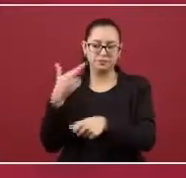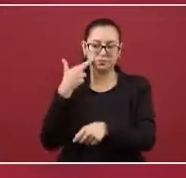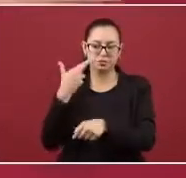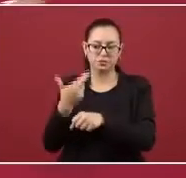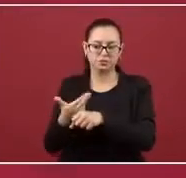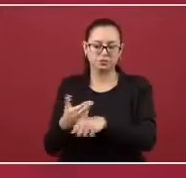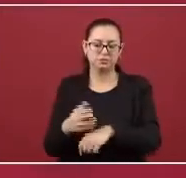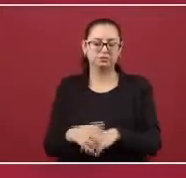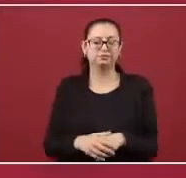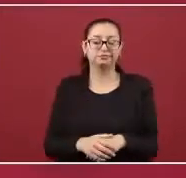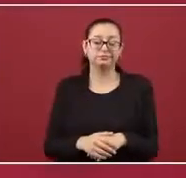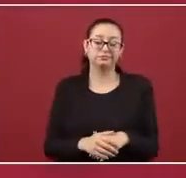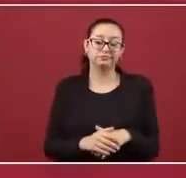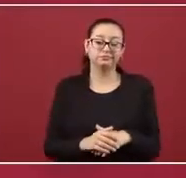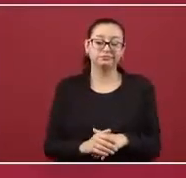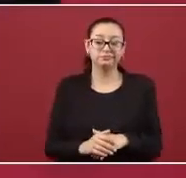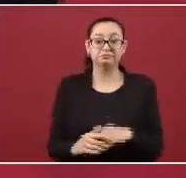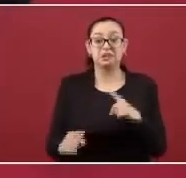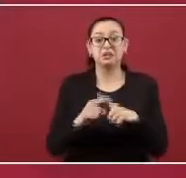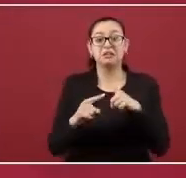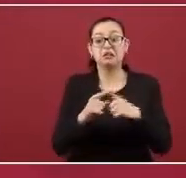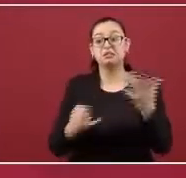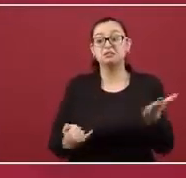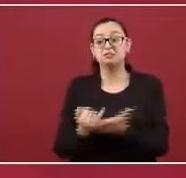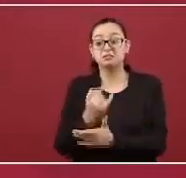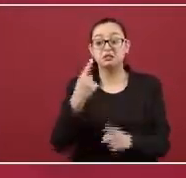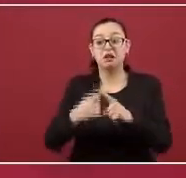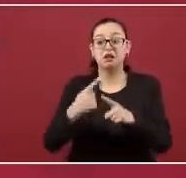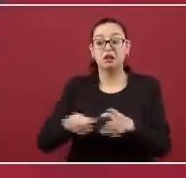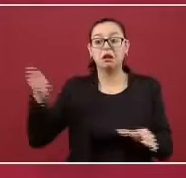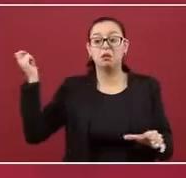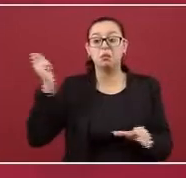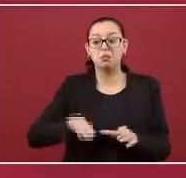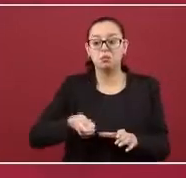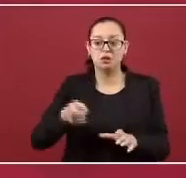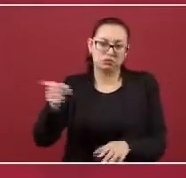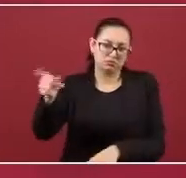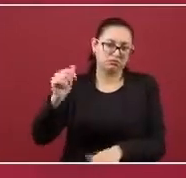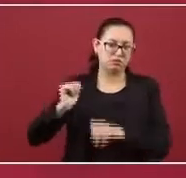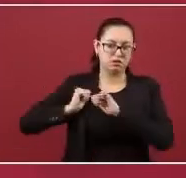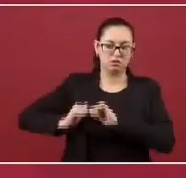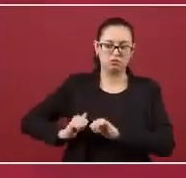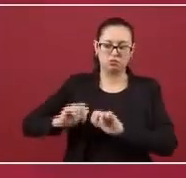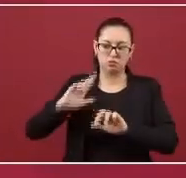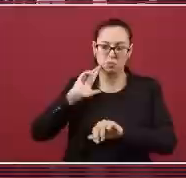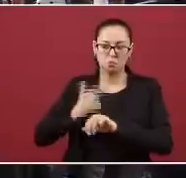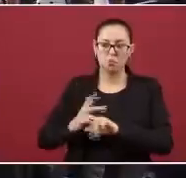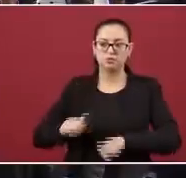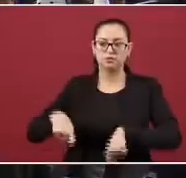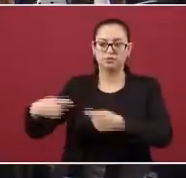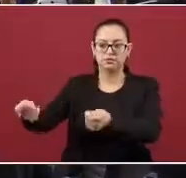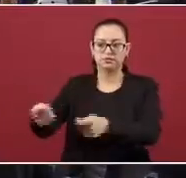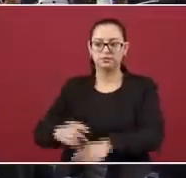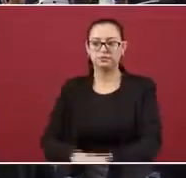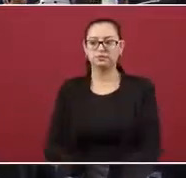Entonces, ¿quién lo va a resolver? Pues la autoridad competente y ya.